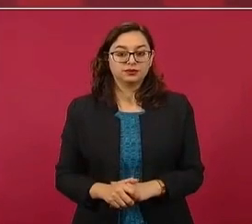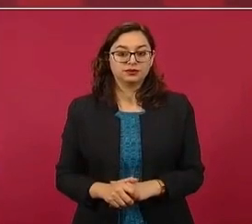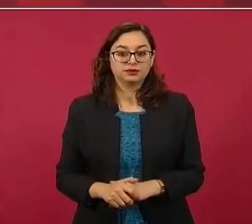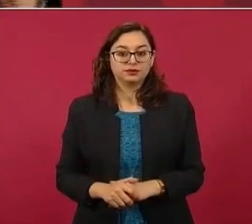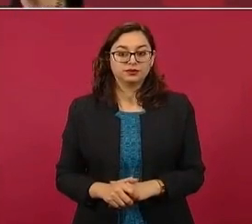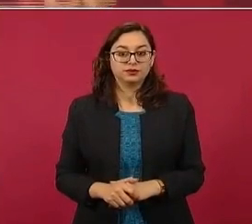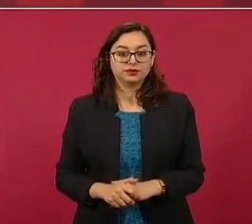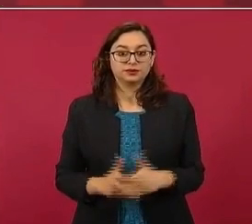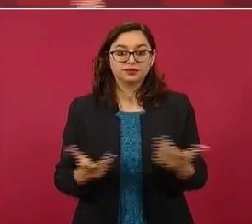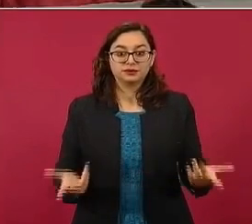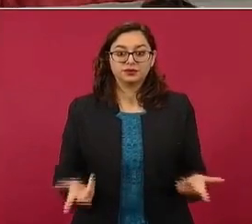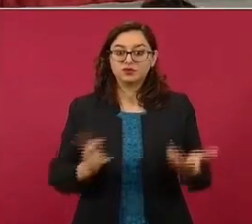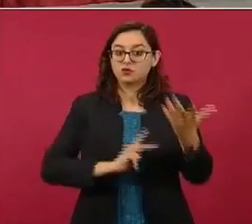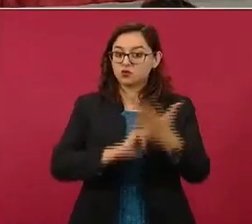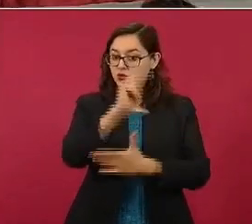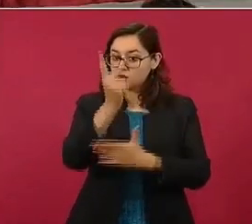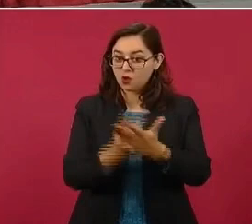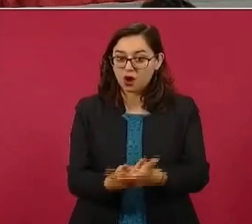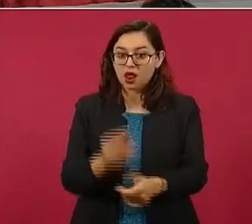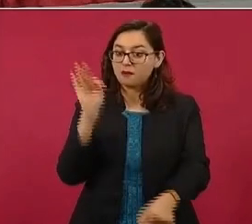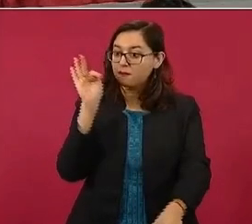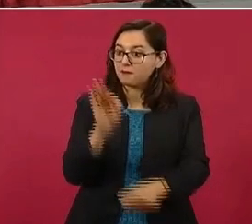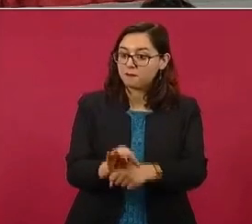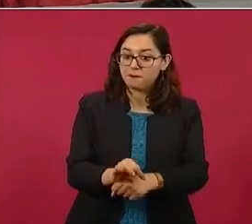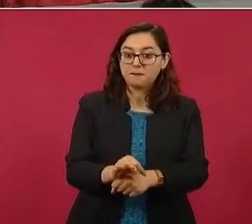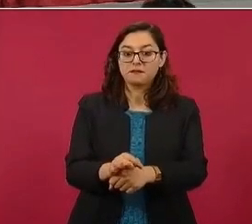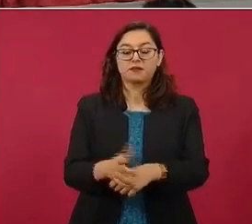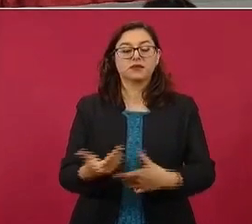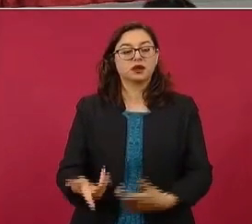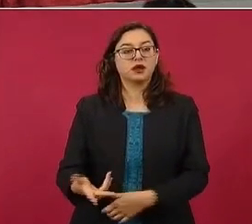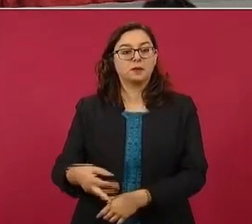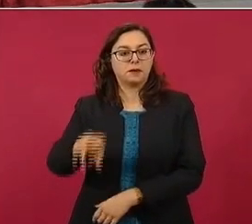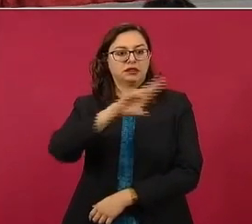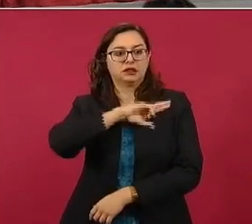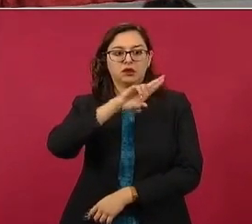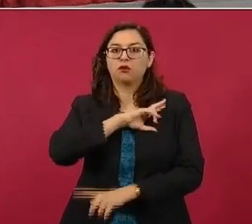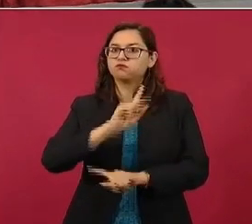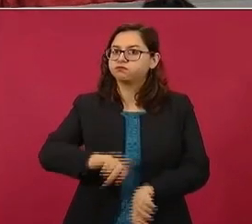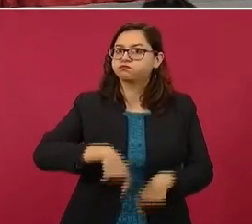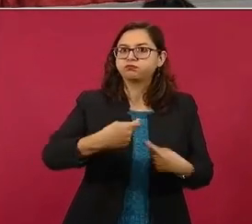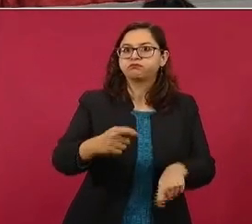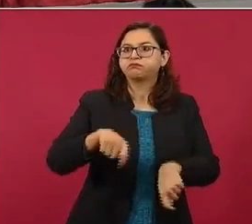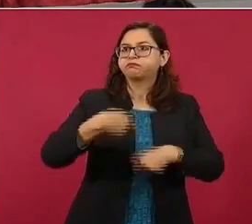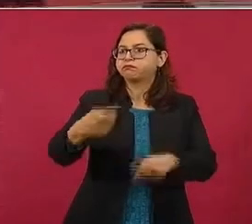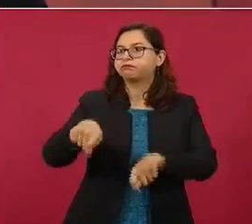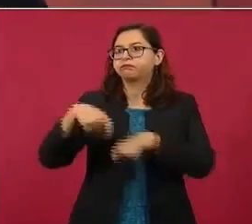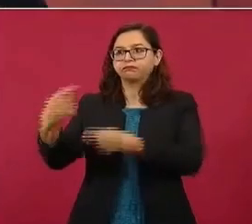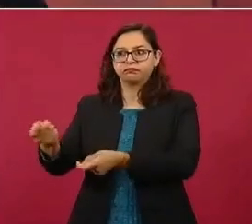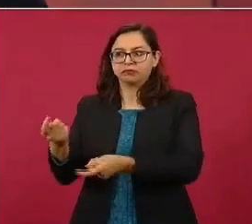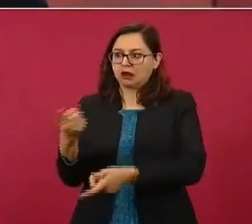defienden el mismo programa de privatizaciones.